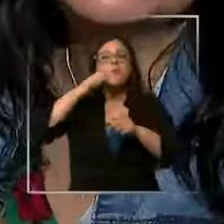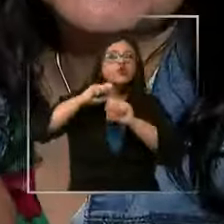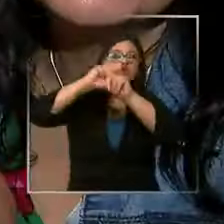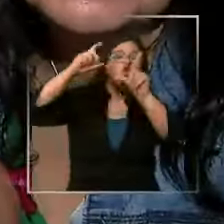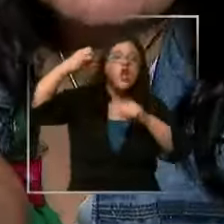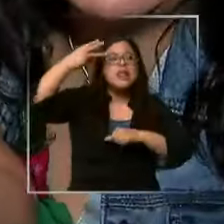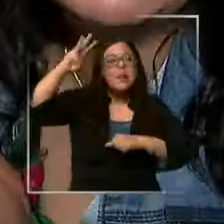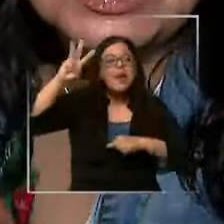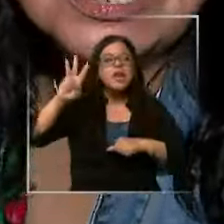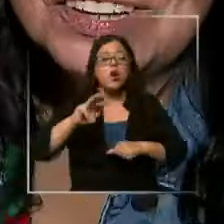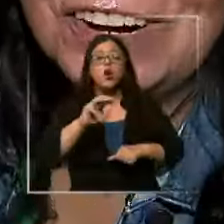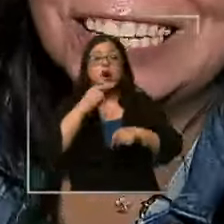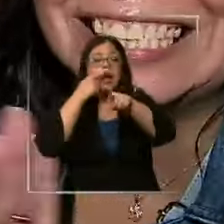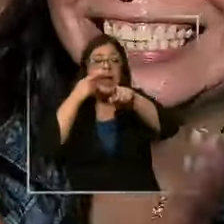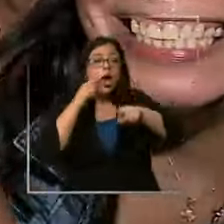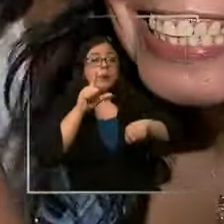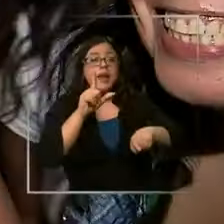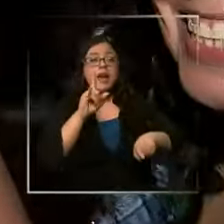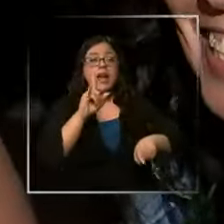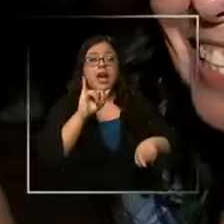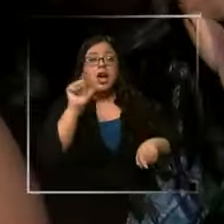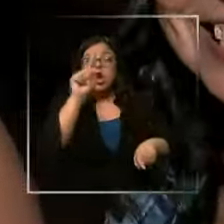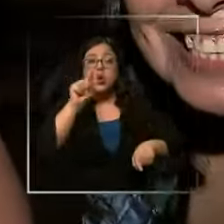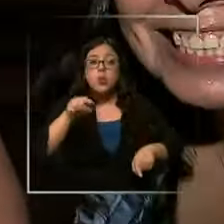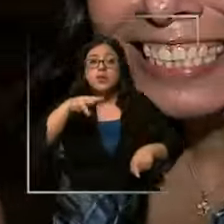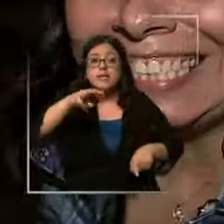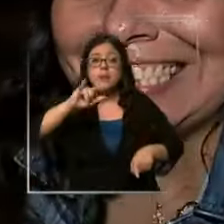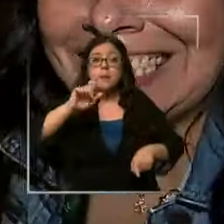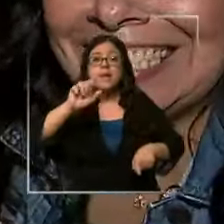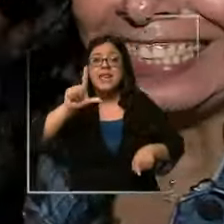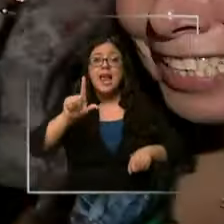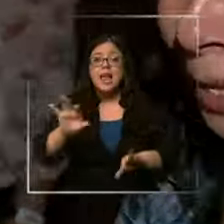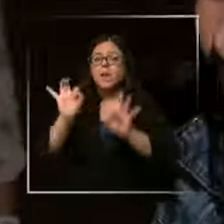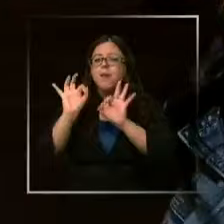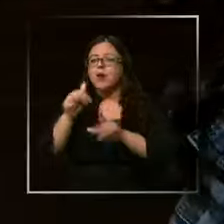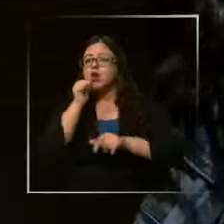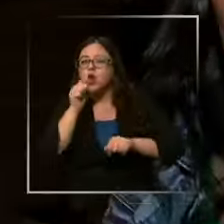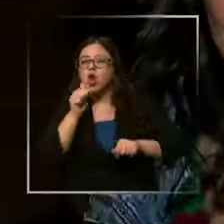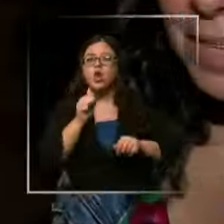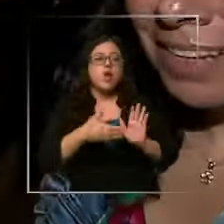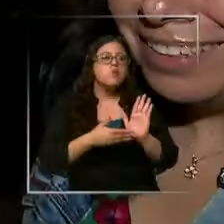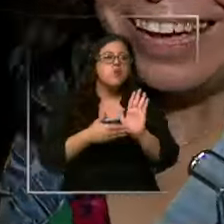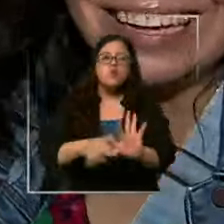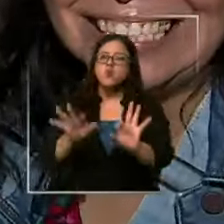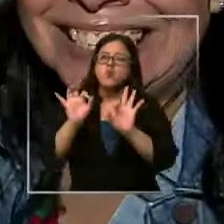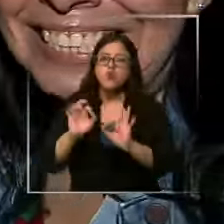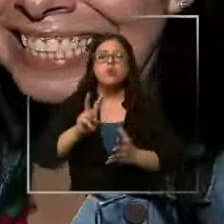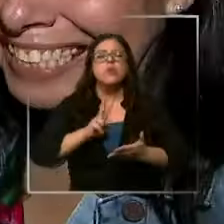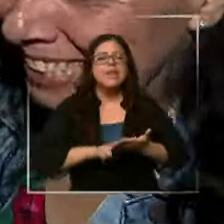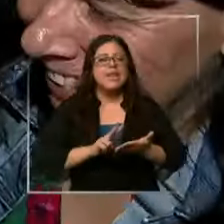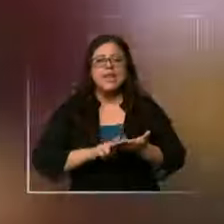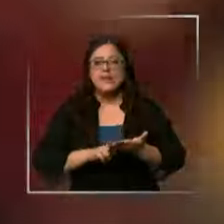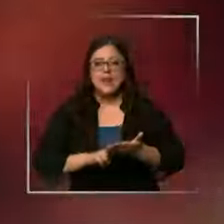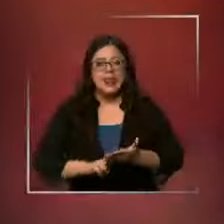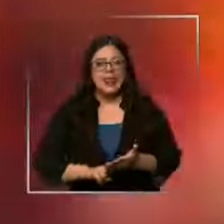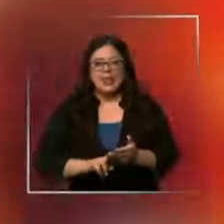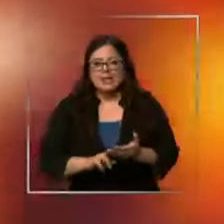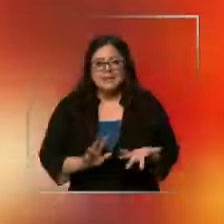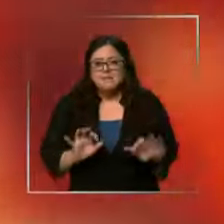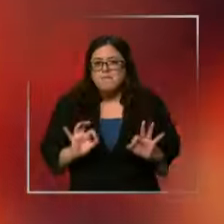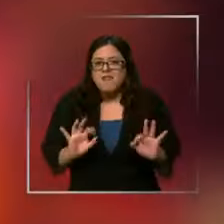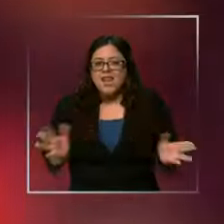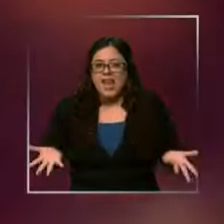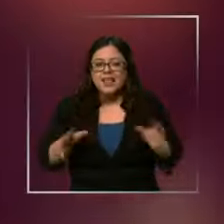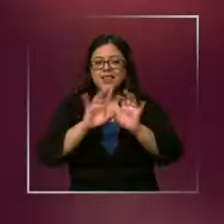Luis Miguel, cada día mejor. Un show espectacular, de verdad, fuera de serie. En el